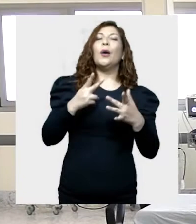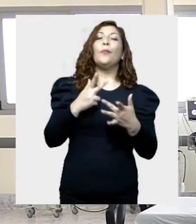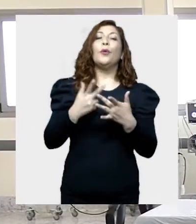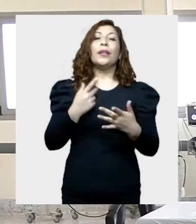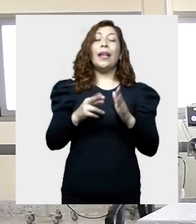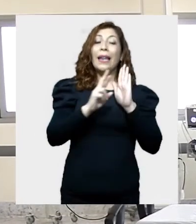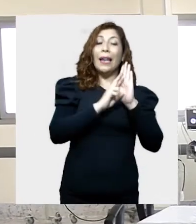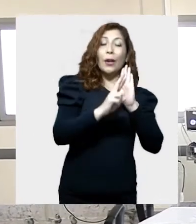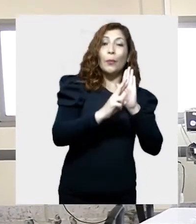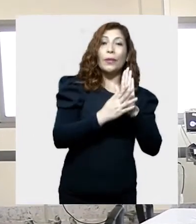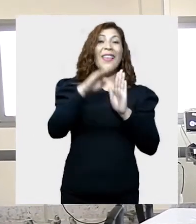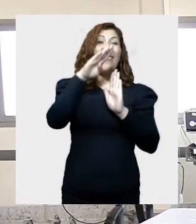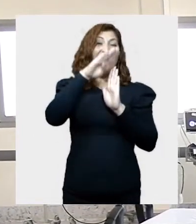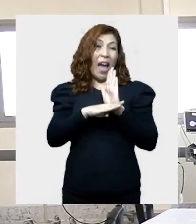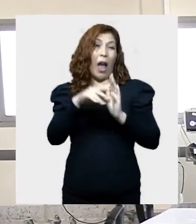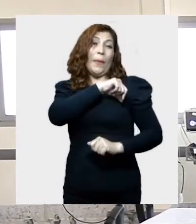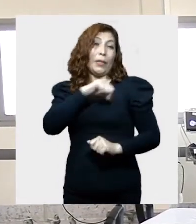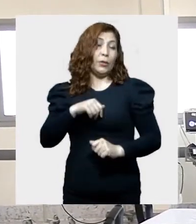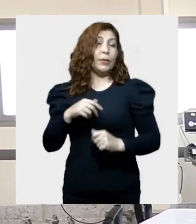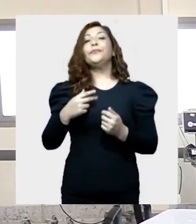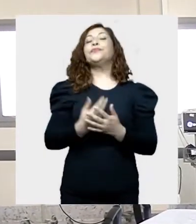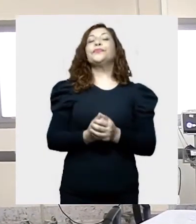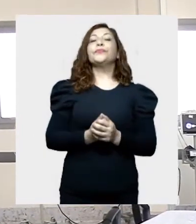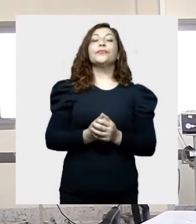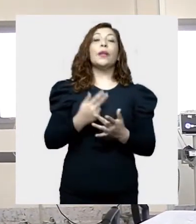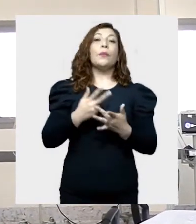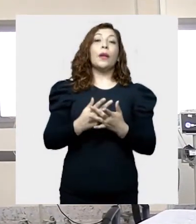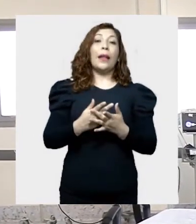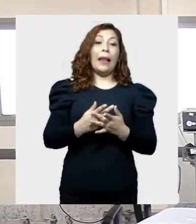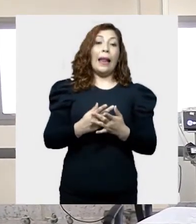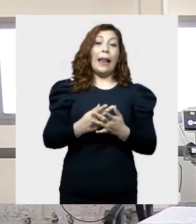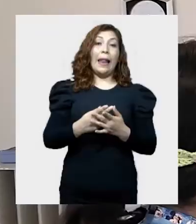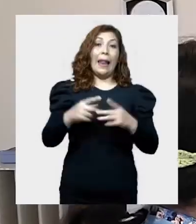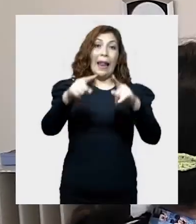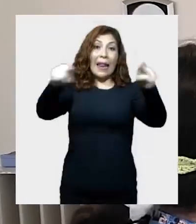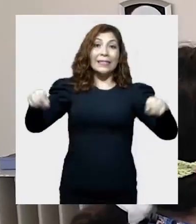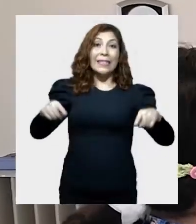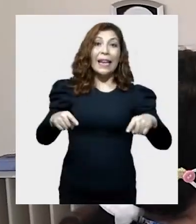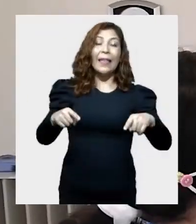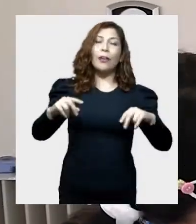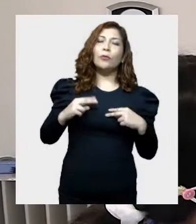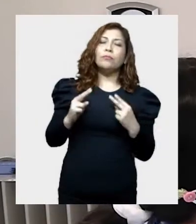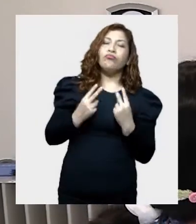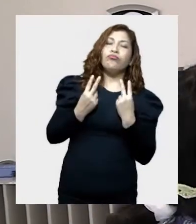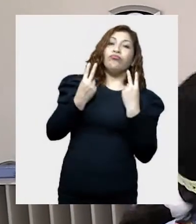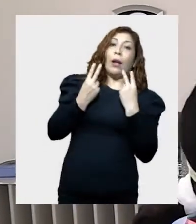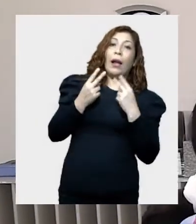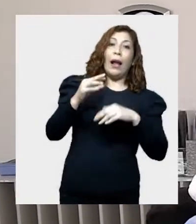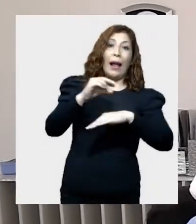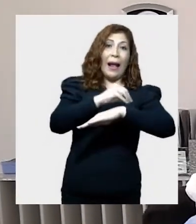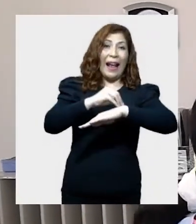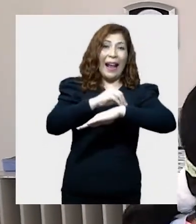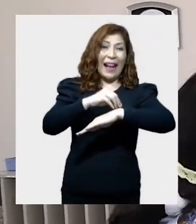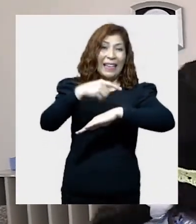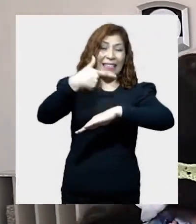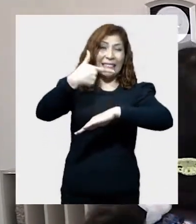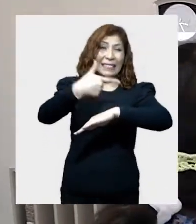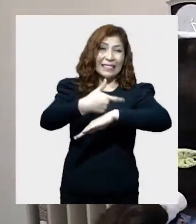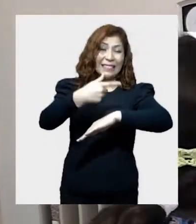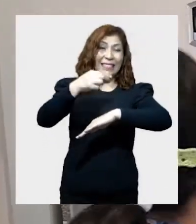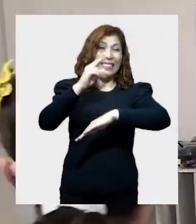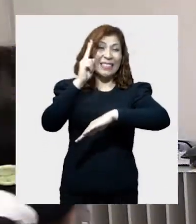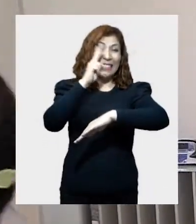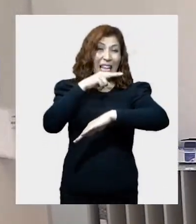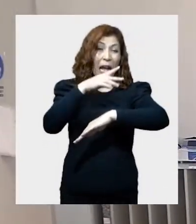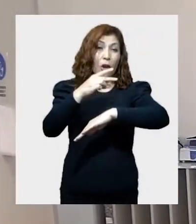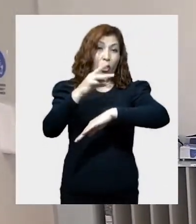estos resultados fue que tanto la sala de recuperación anestesia como la de cirugía mayor ambulatoria fueron convertidas a unidad